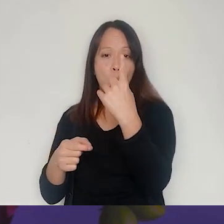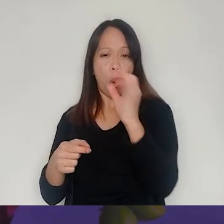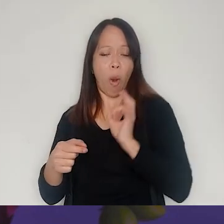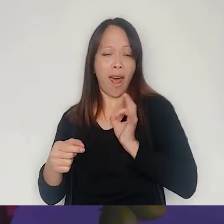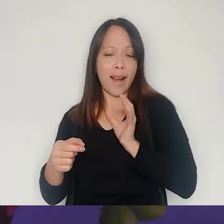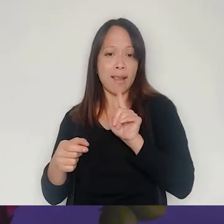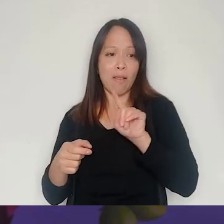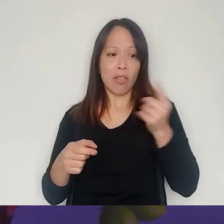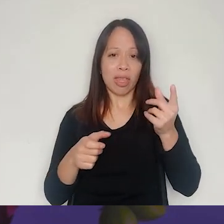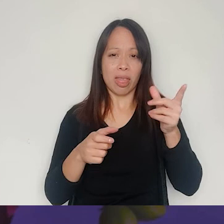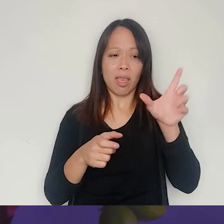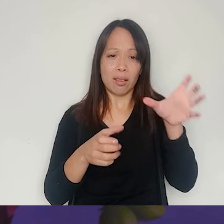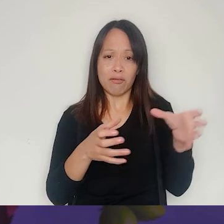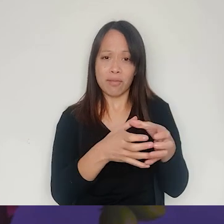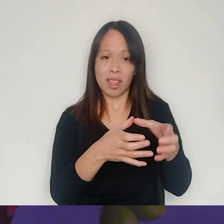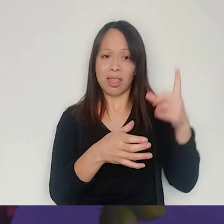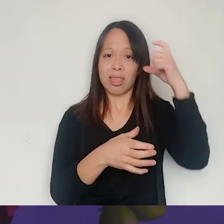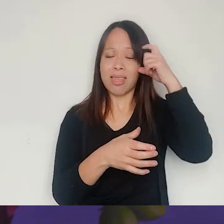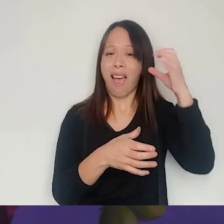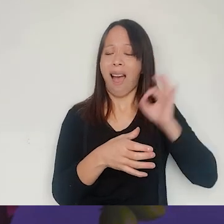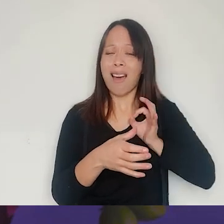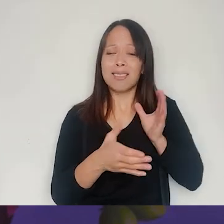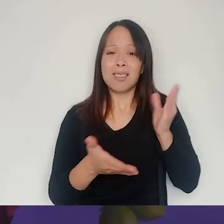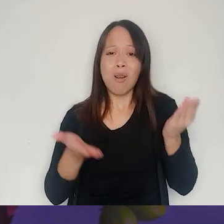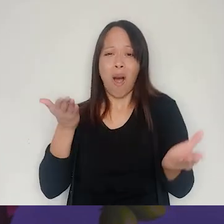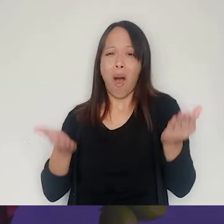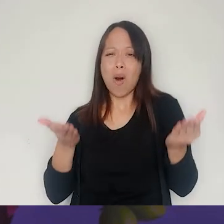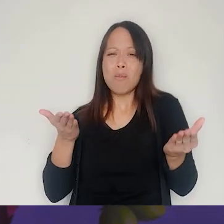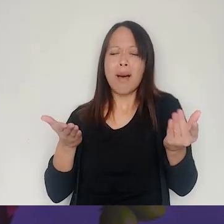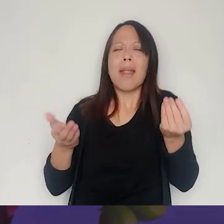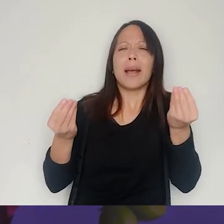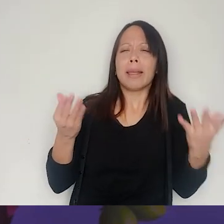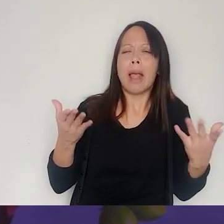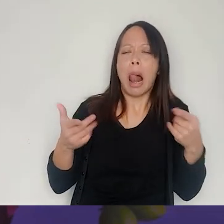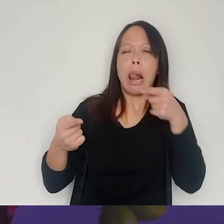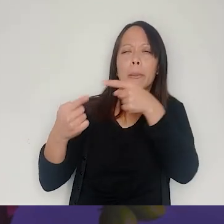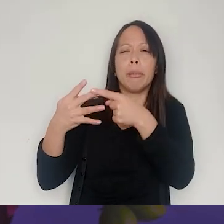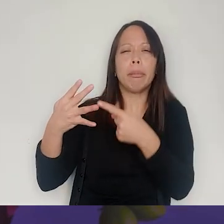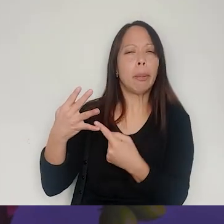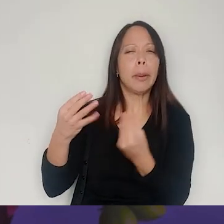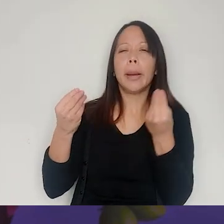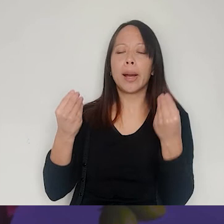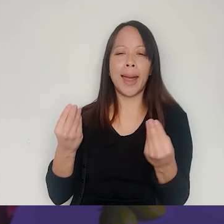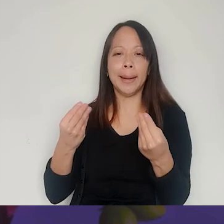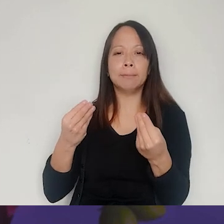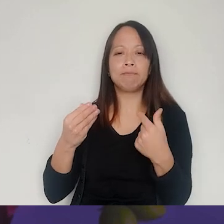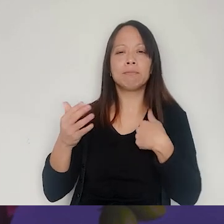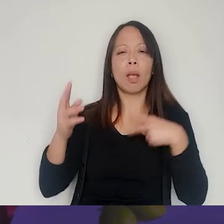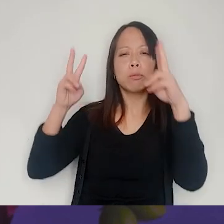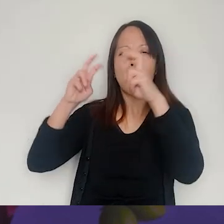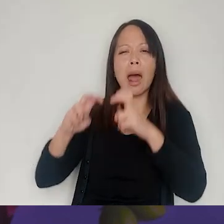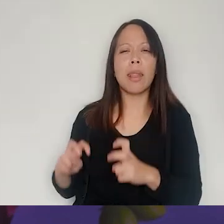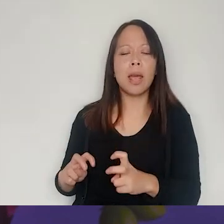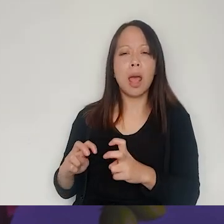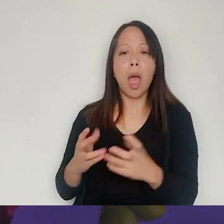recibiera, a diferencia de la que estuvo más de 10 años, ¿no?, buscando este diagnóstico? ¿Qué es lo que ha sucedido? Bueno, esto lo estamos haciendo además